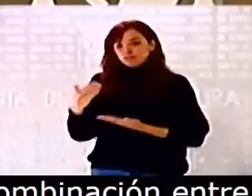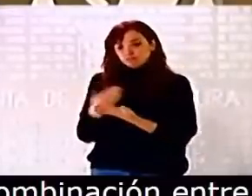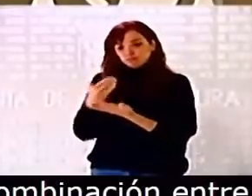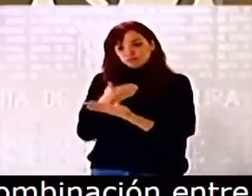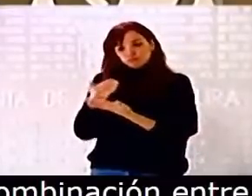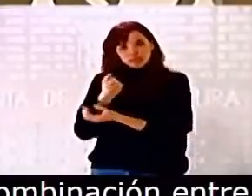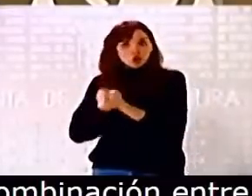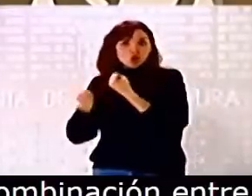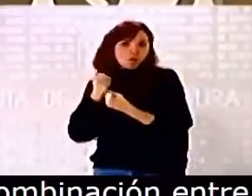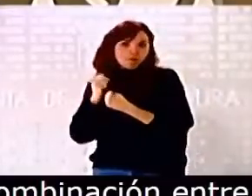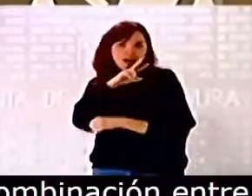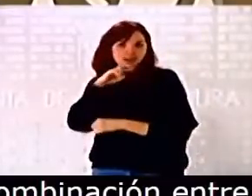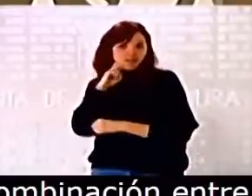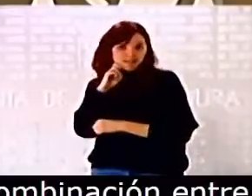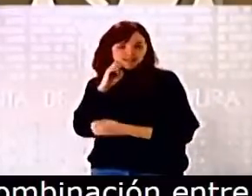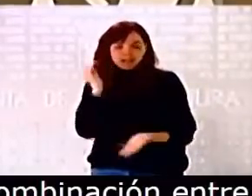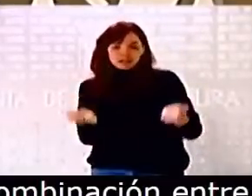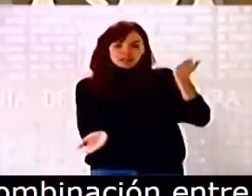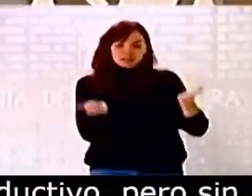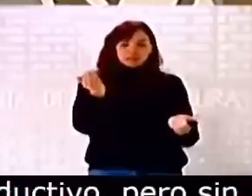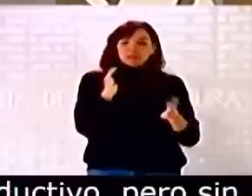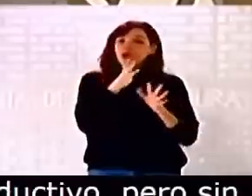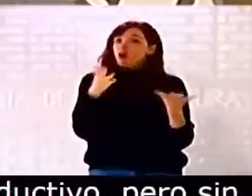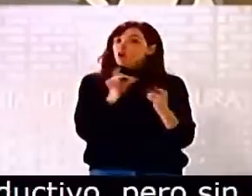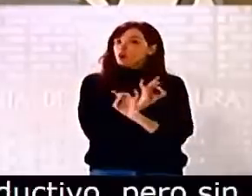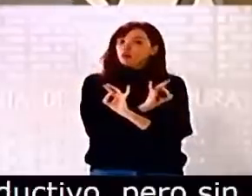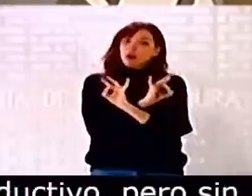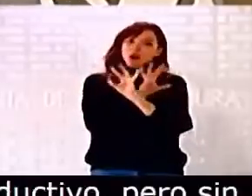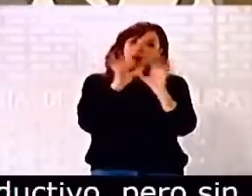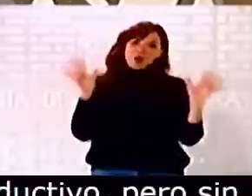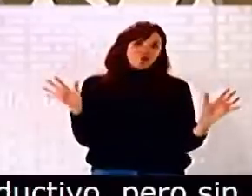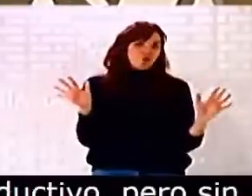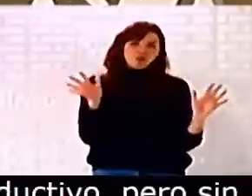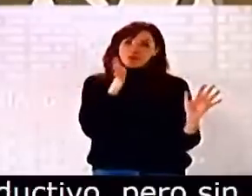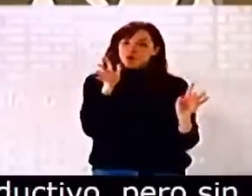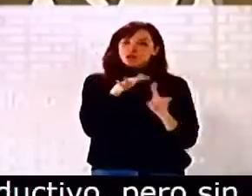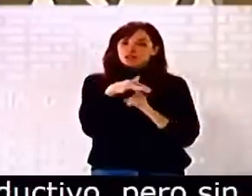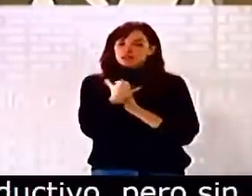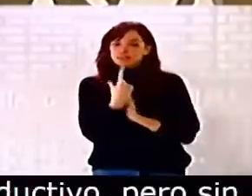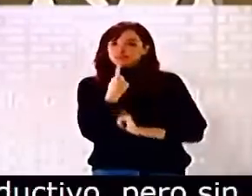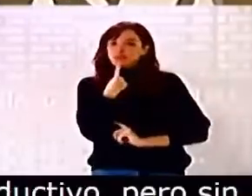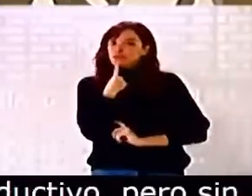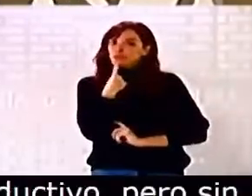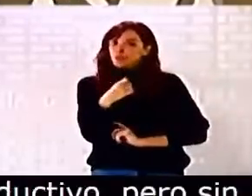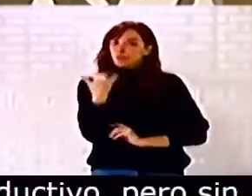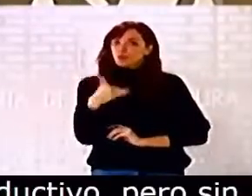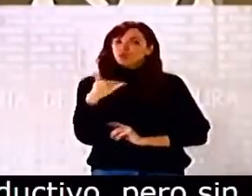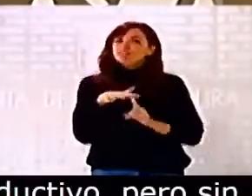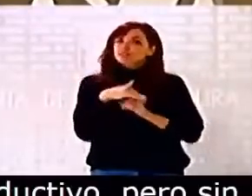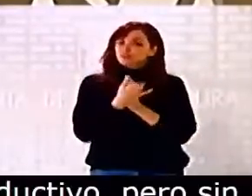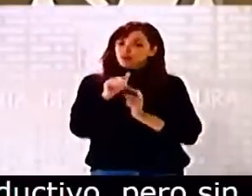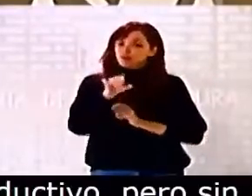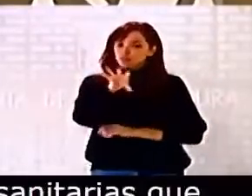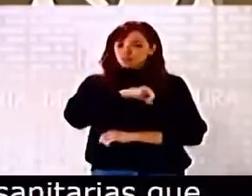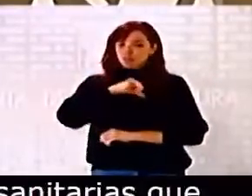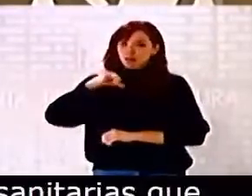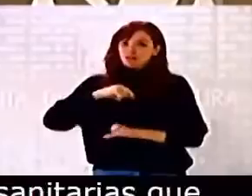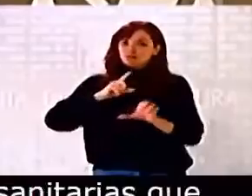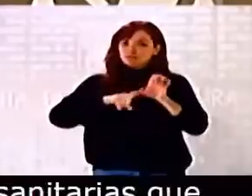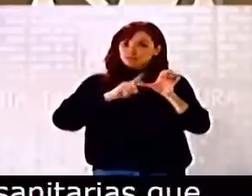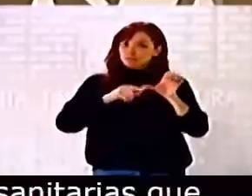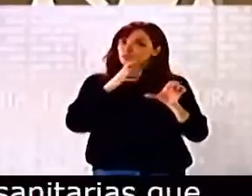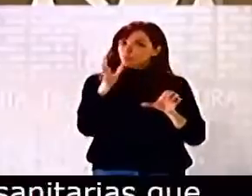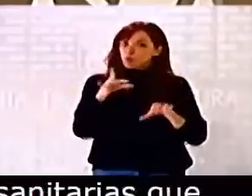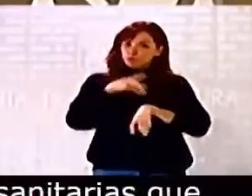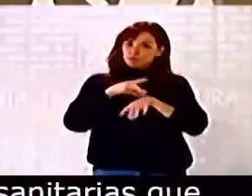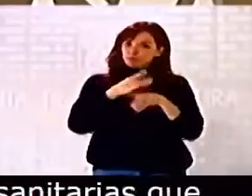productivo, pero sin duda ninguna en este momento y con las dificultades sanitarias que tenemos en la comunidad autónoma por las cifras